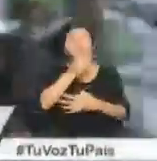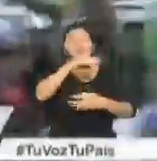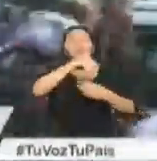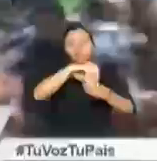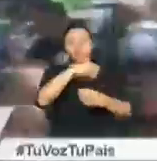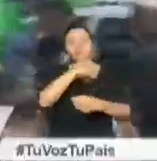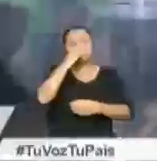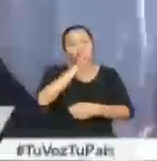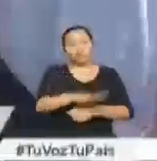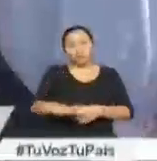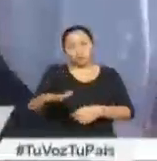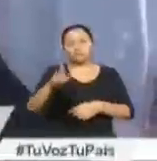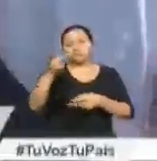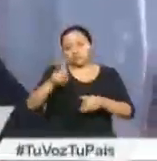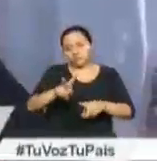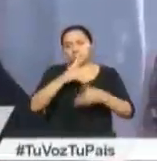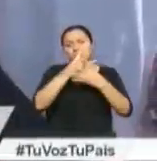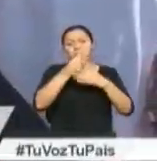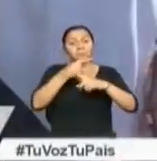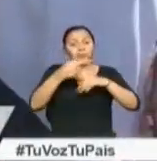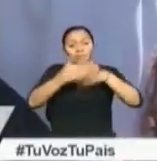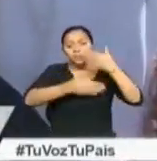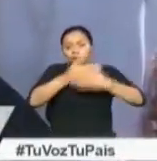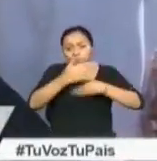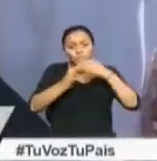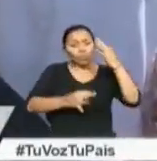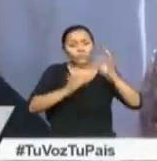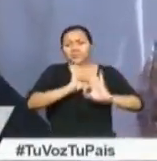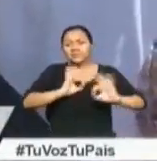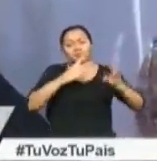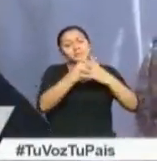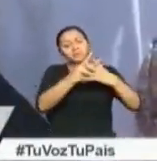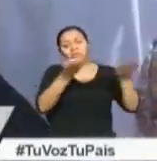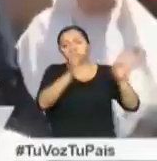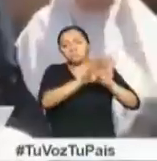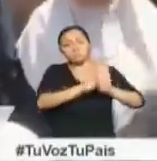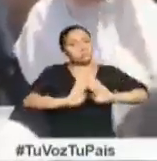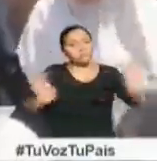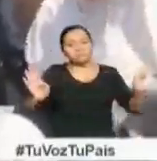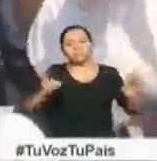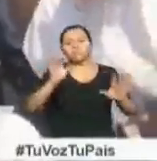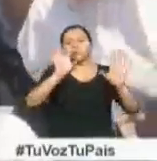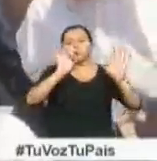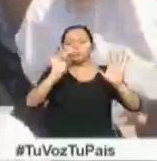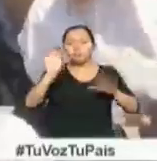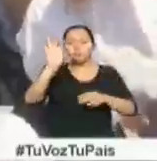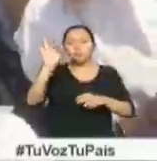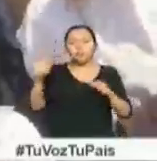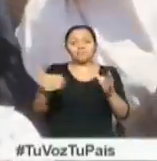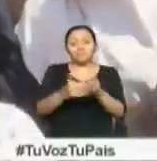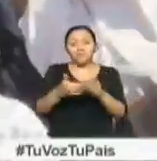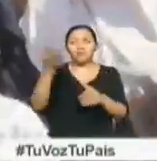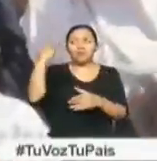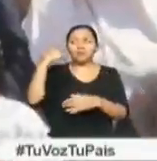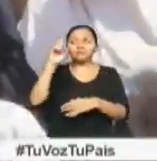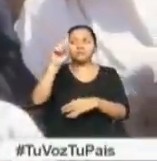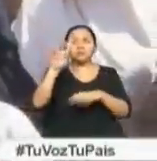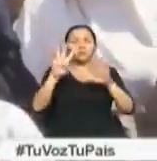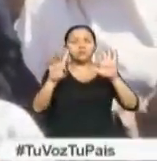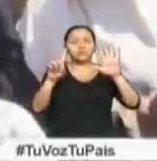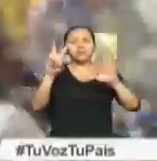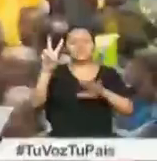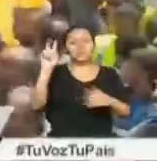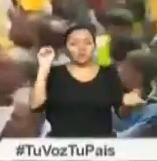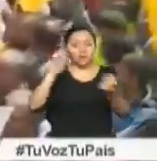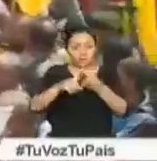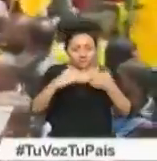incluidos niños, algunos sin proceso ni acusación. 850,000 fueron aprisionados desde 1967, en lo